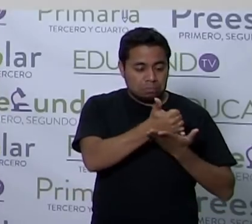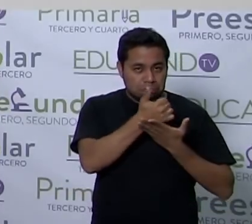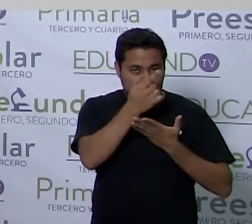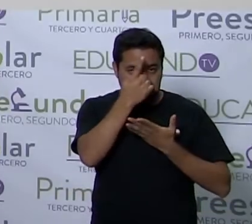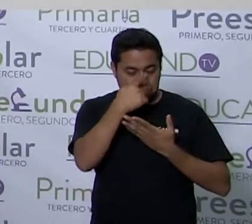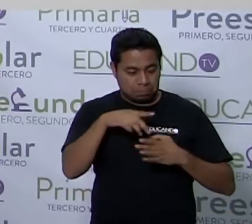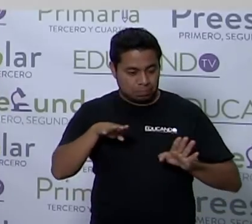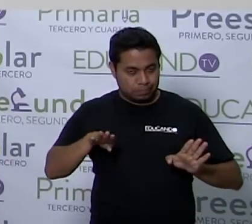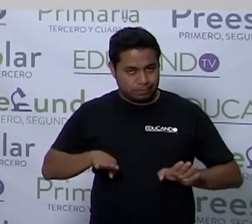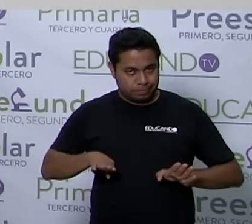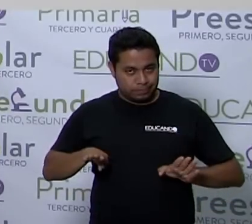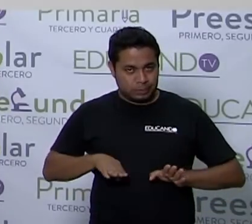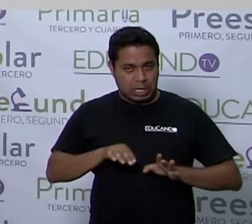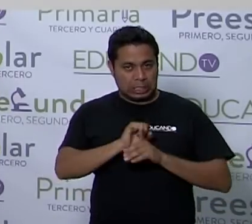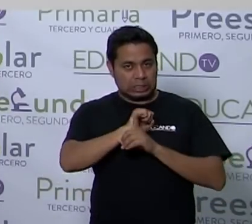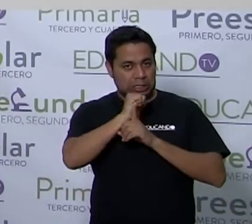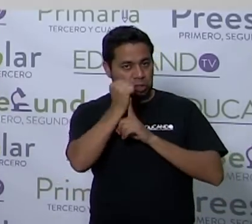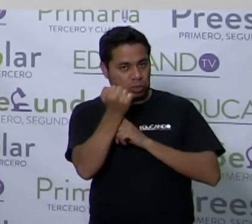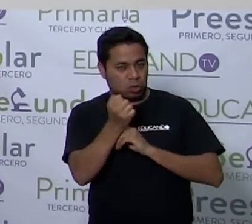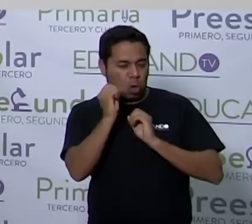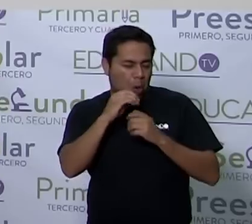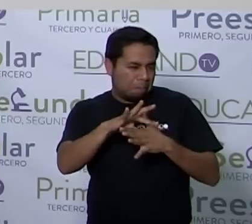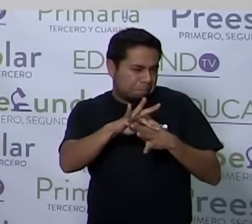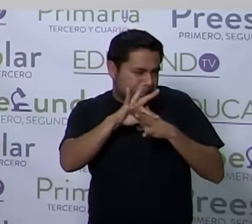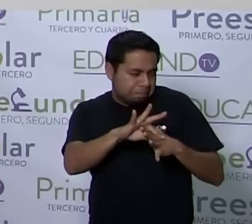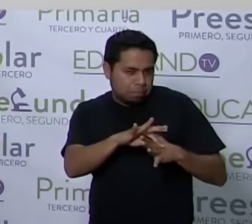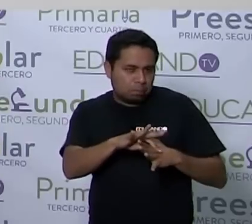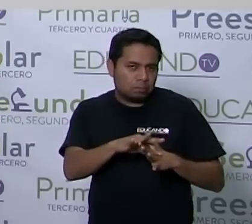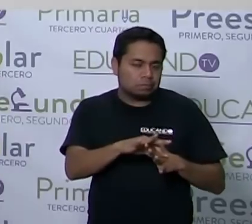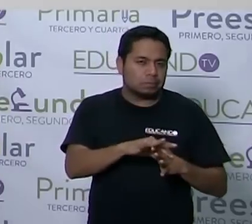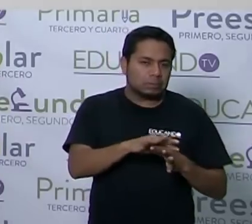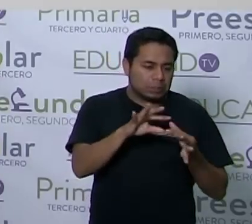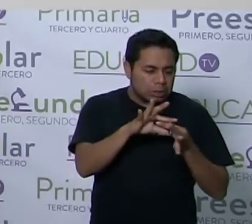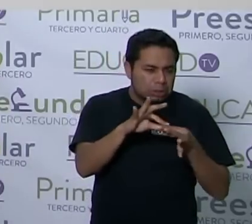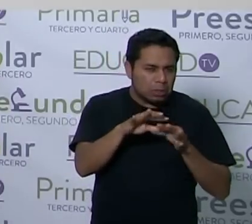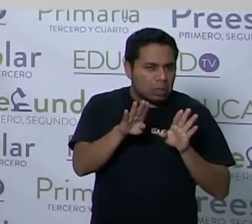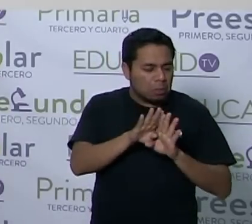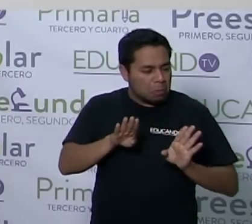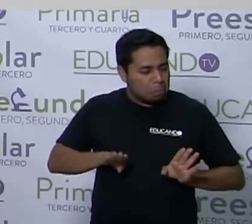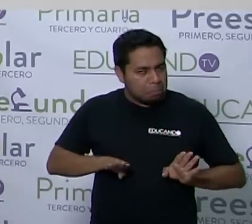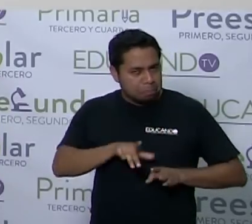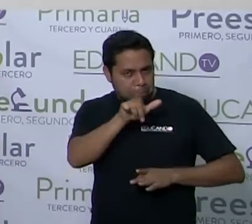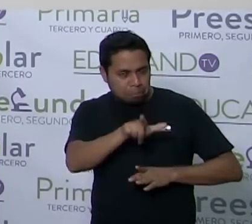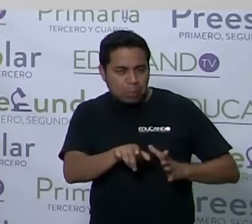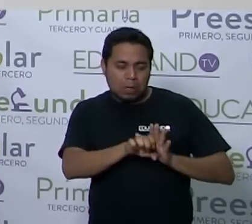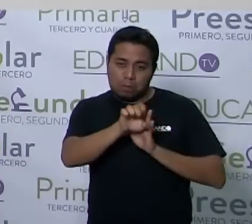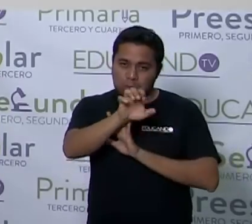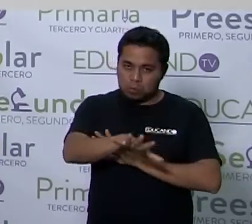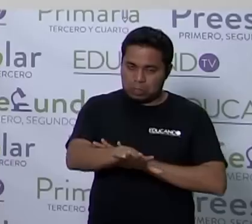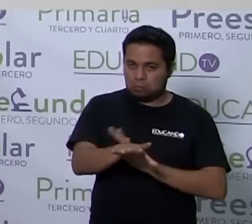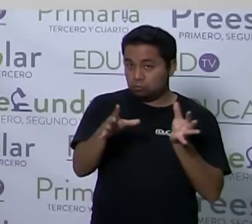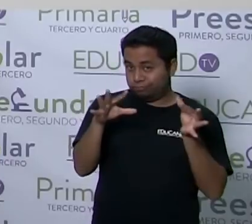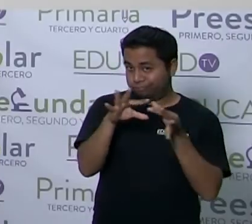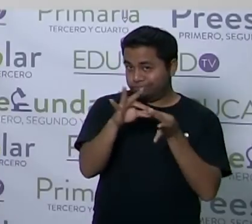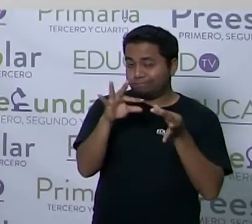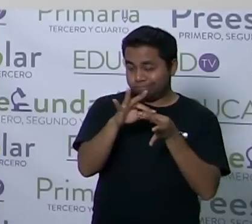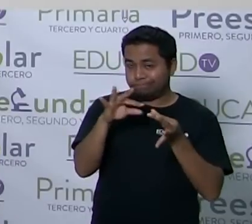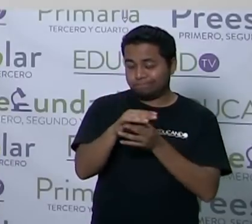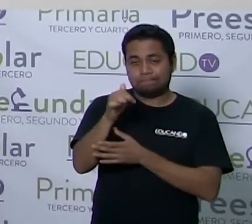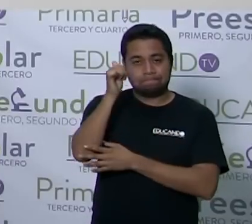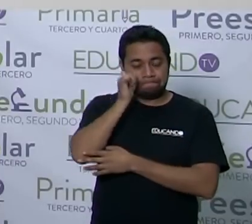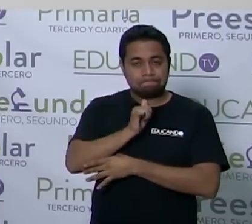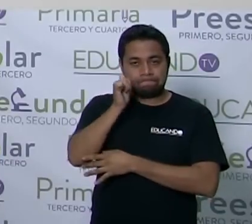situaciones o hechos. ¿Sí? Por ejemplo, una narración